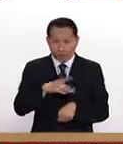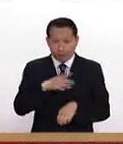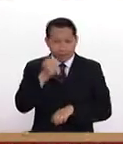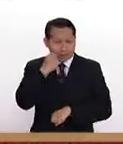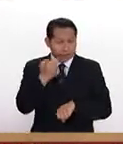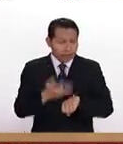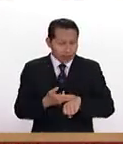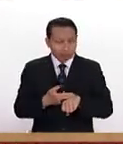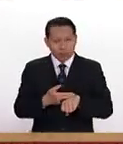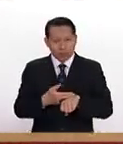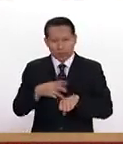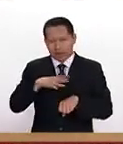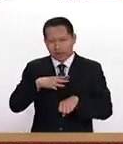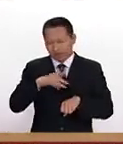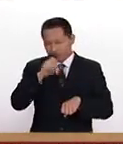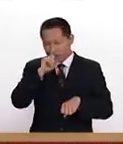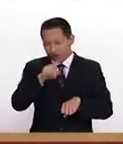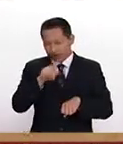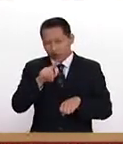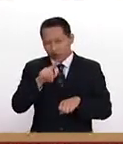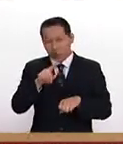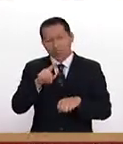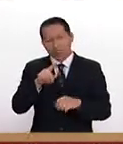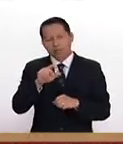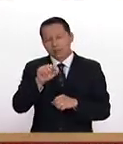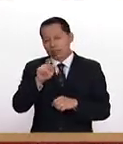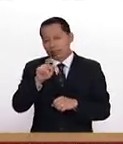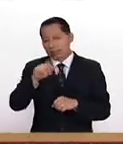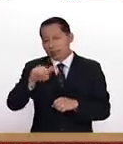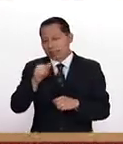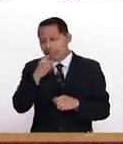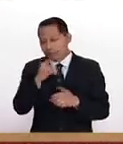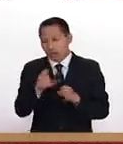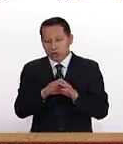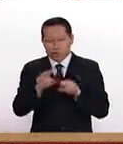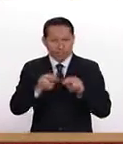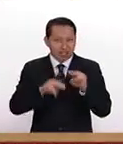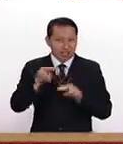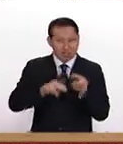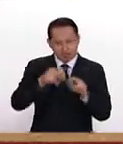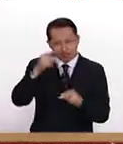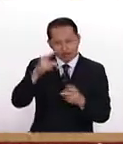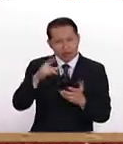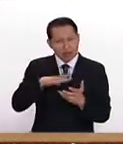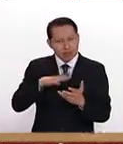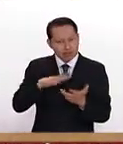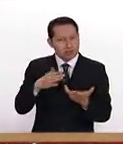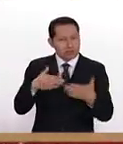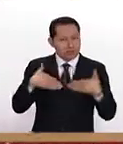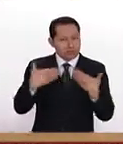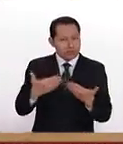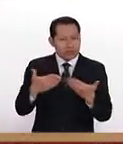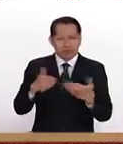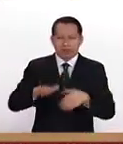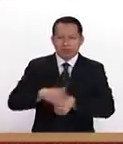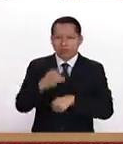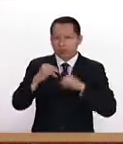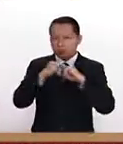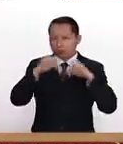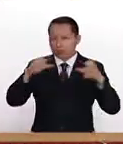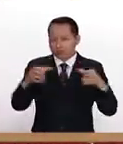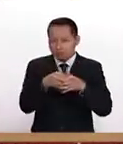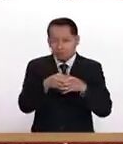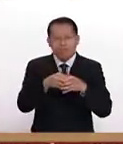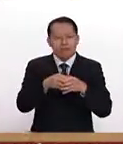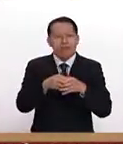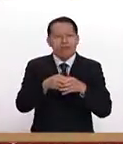secretario de estado a veces ha cuestionado no el nivel de credibilidad de su institución y lo que uno siempre piensa es parece que no ha